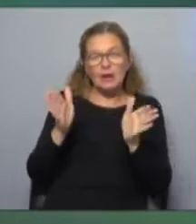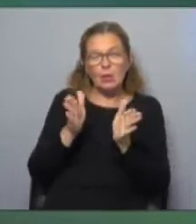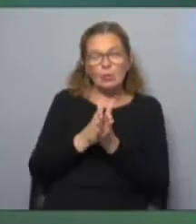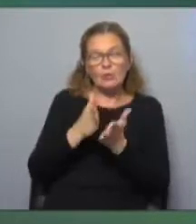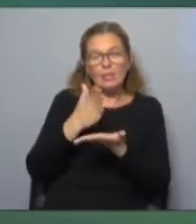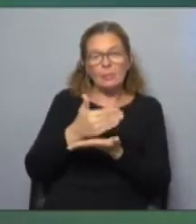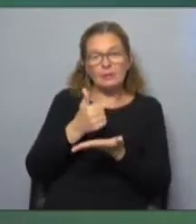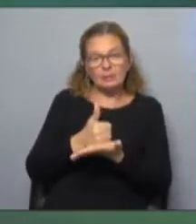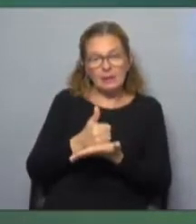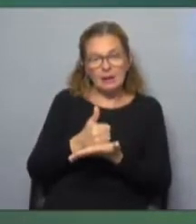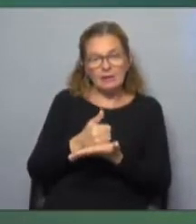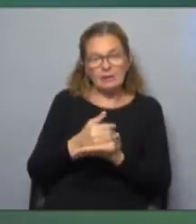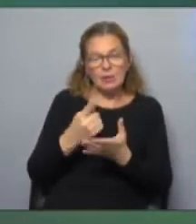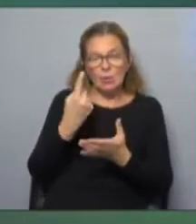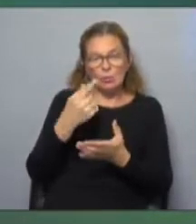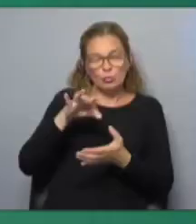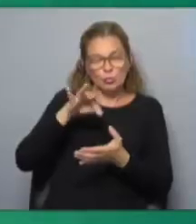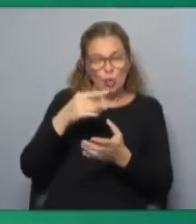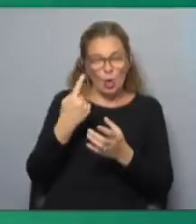departamentales de Un Solo Uruguay.